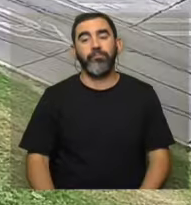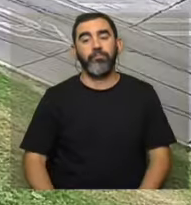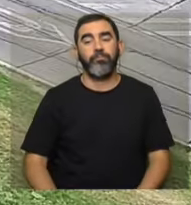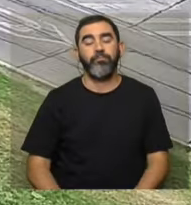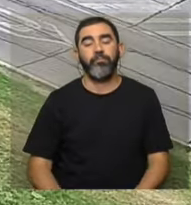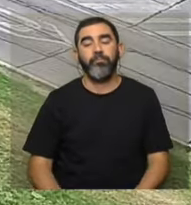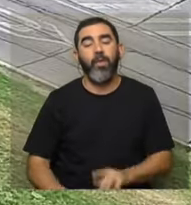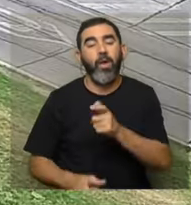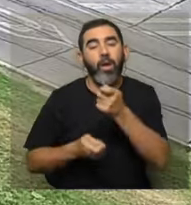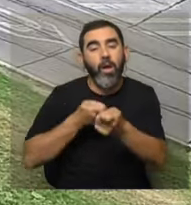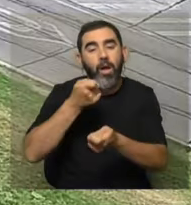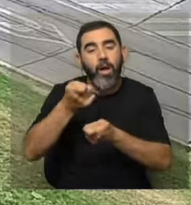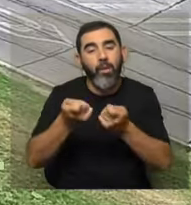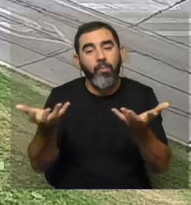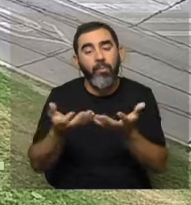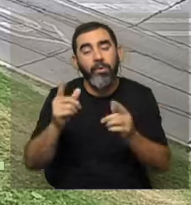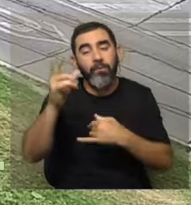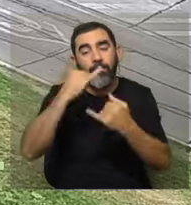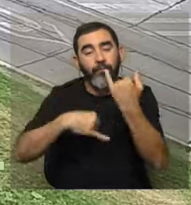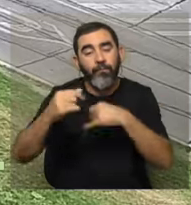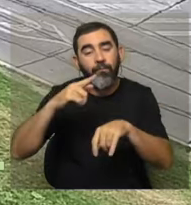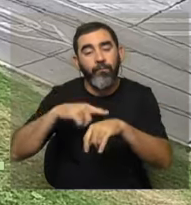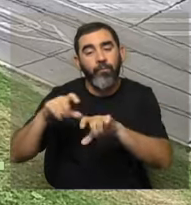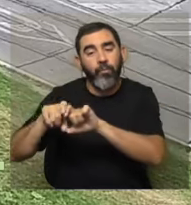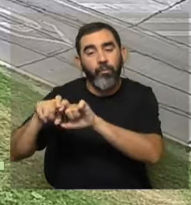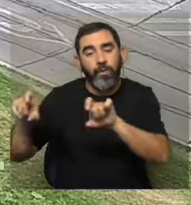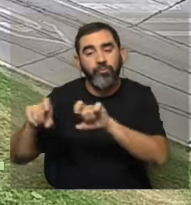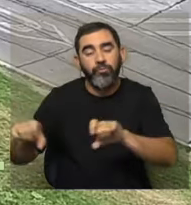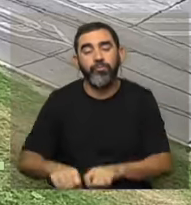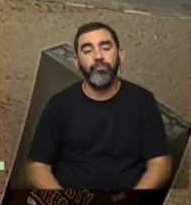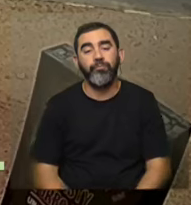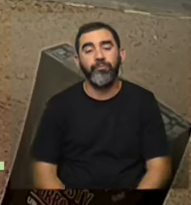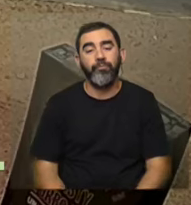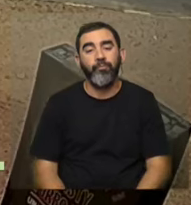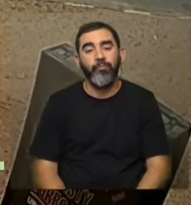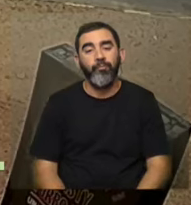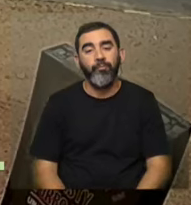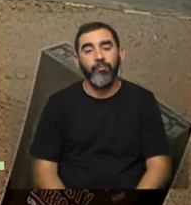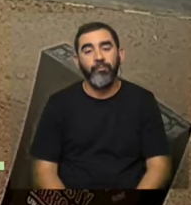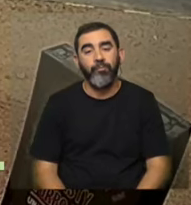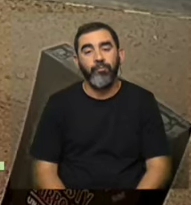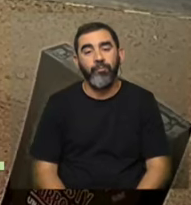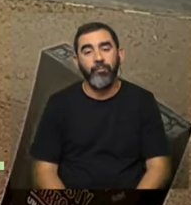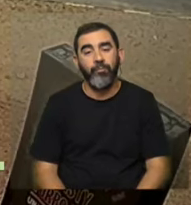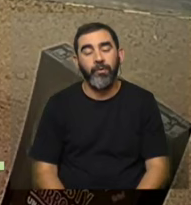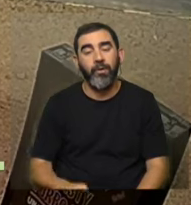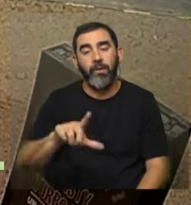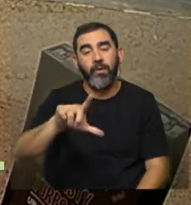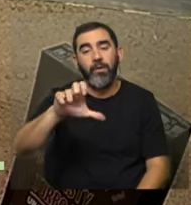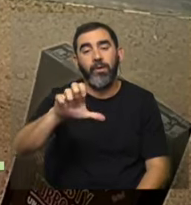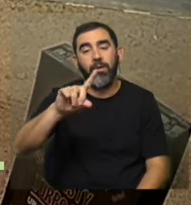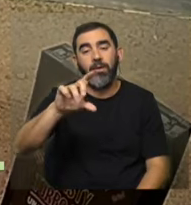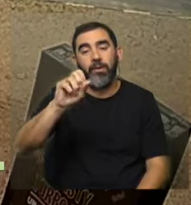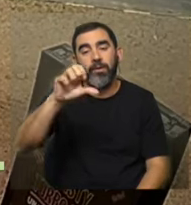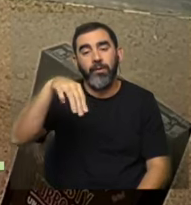nos hacen algunos aportes a esta hora @it @m transporte les contamos que váquez Ledesma entre